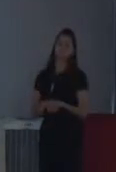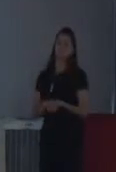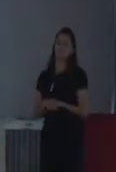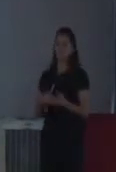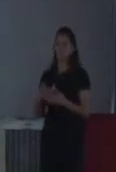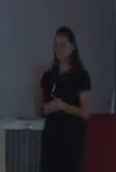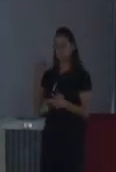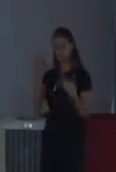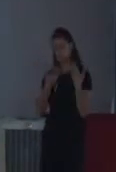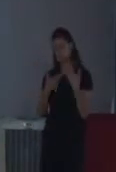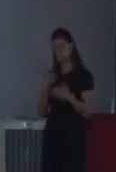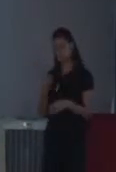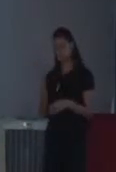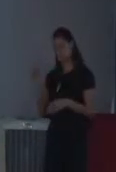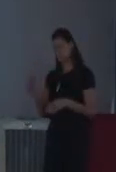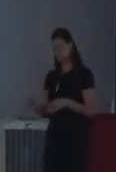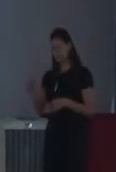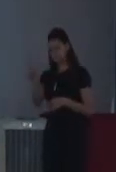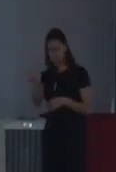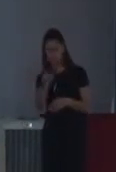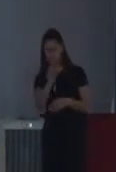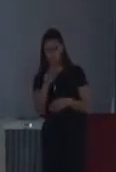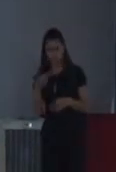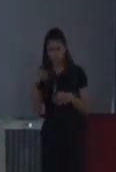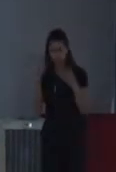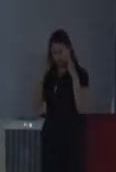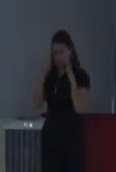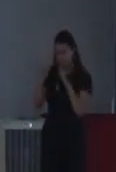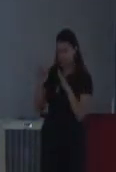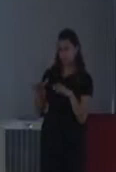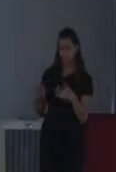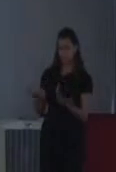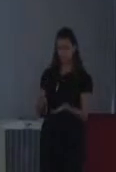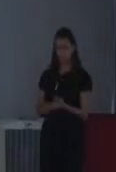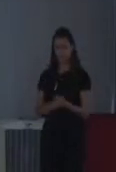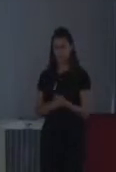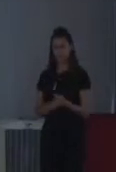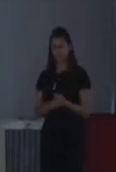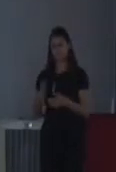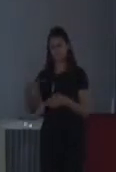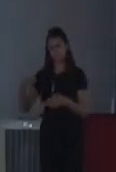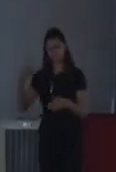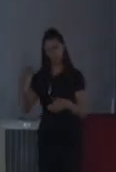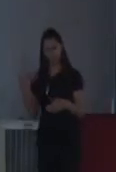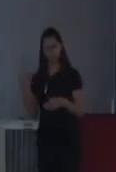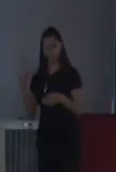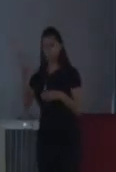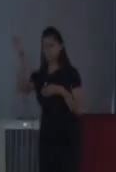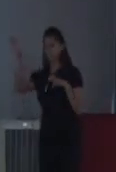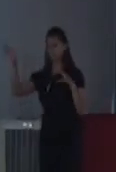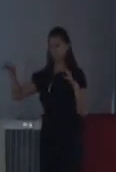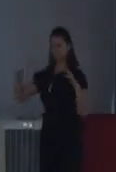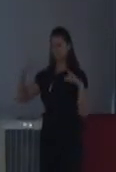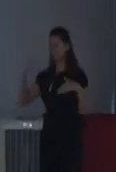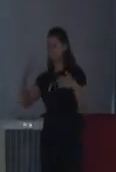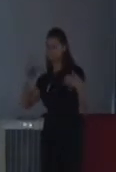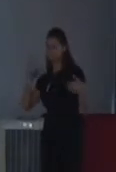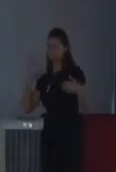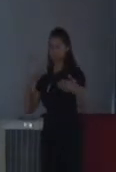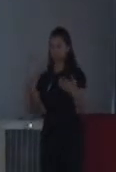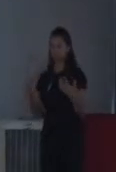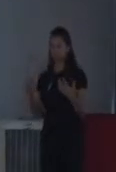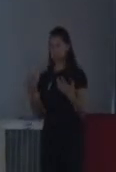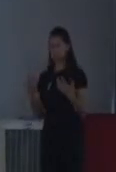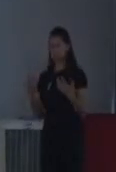cómo son tratados cada una de estas personas cuando en su momento tuvieron enfrentamientos y dentro de